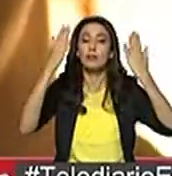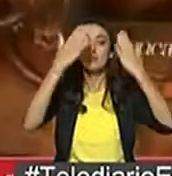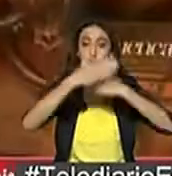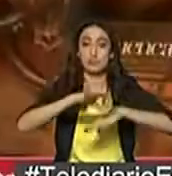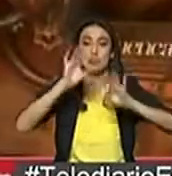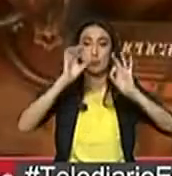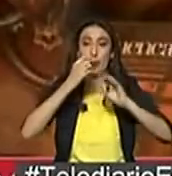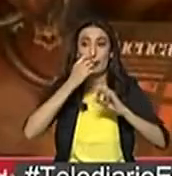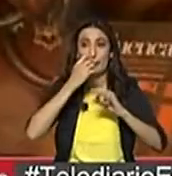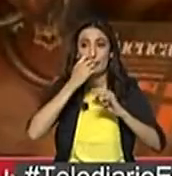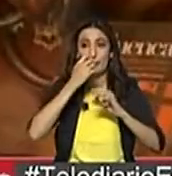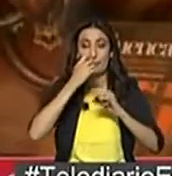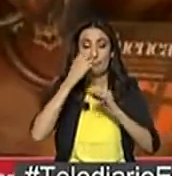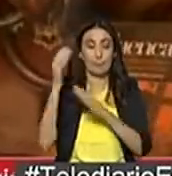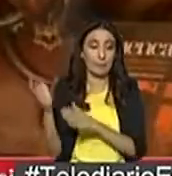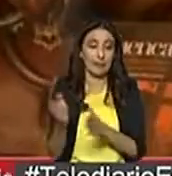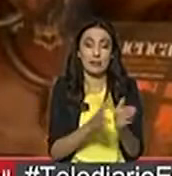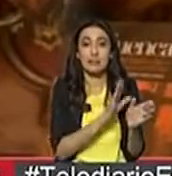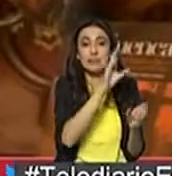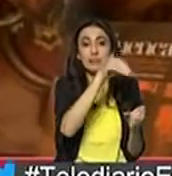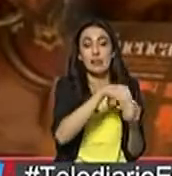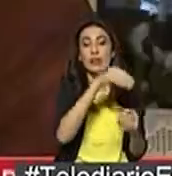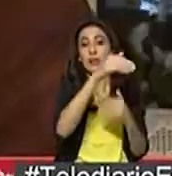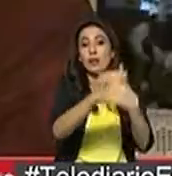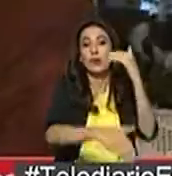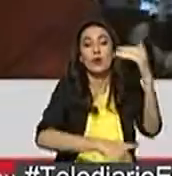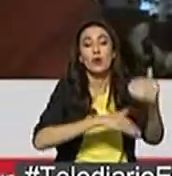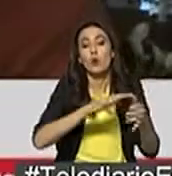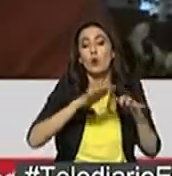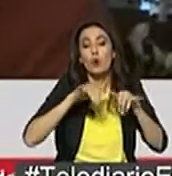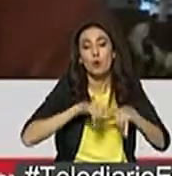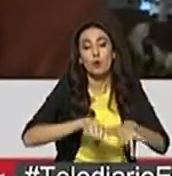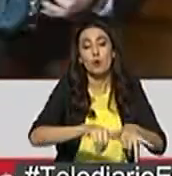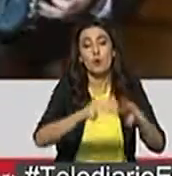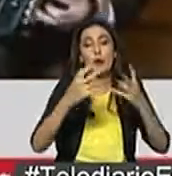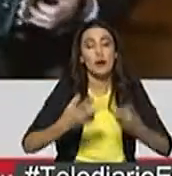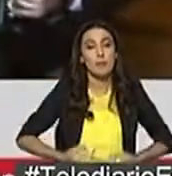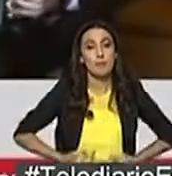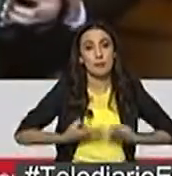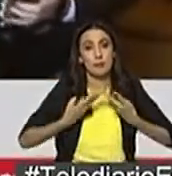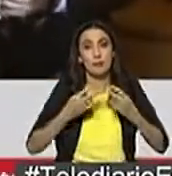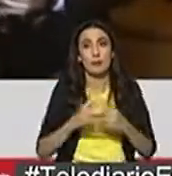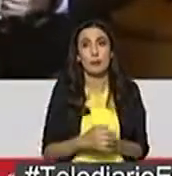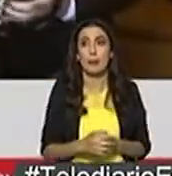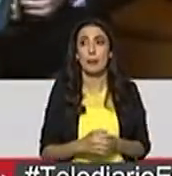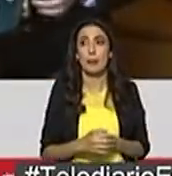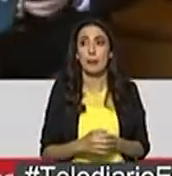tango realmente lo hacen desde el corazón, porque el tango hay que vivirlo desde el corazón.